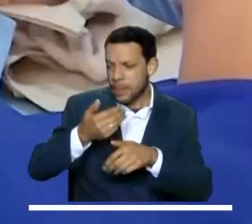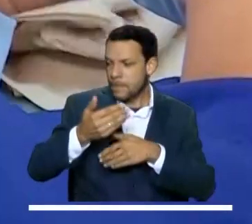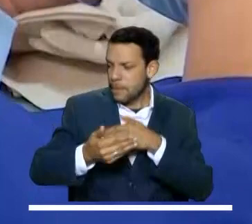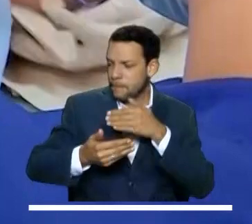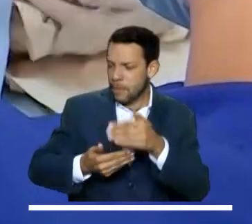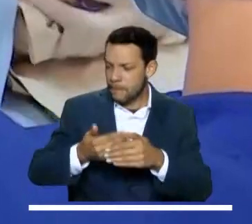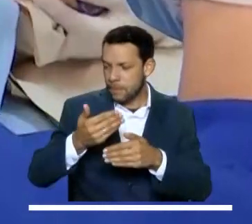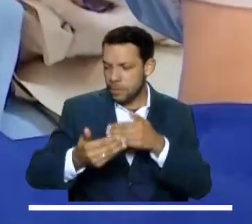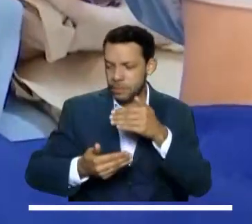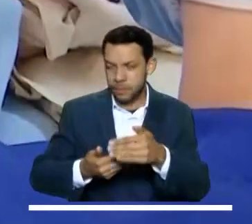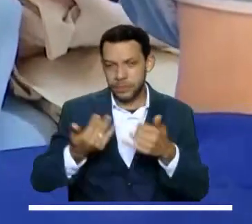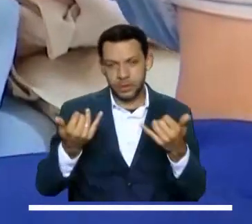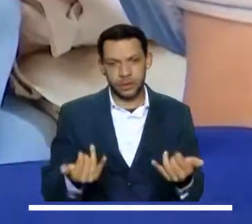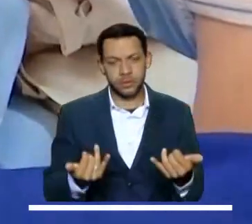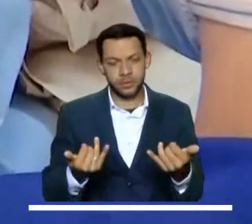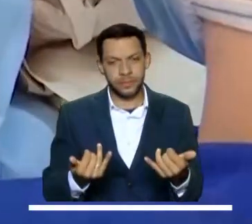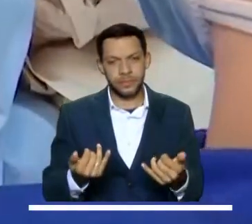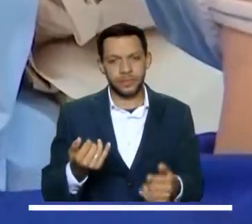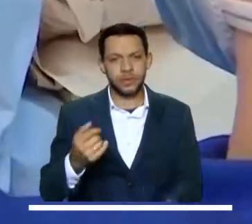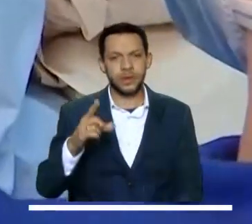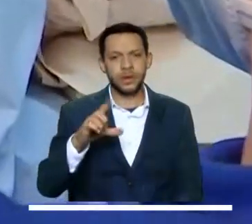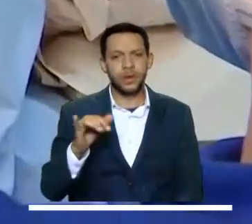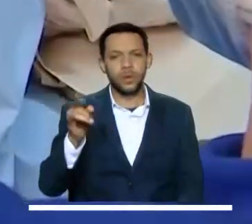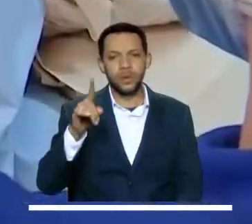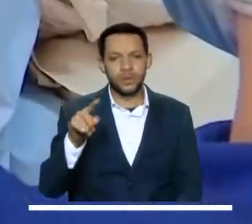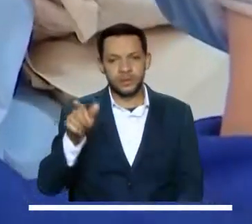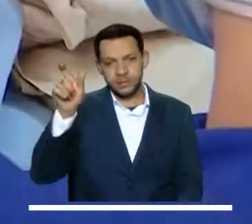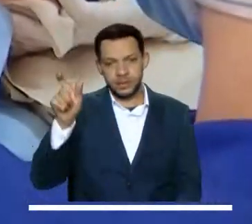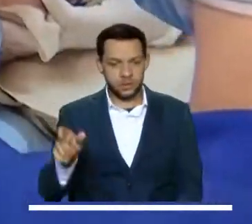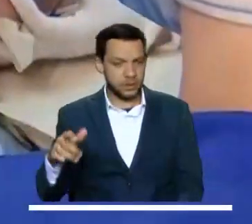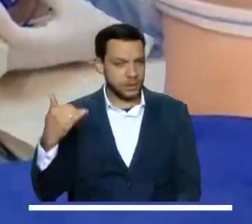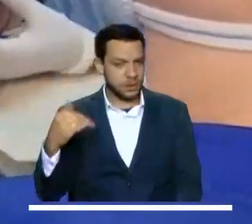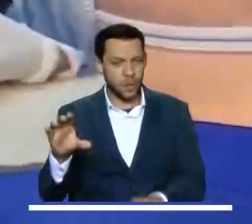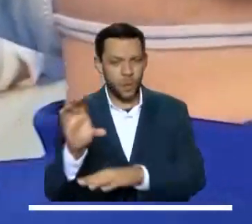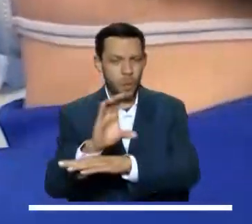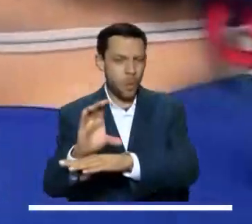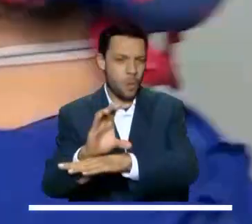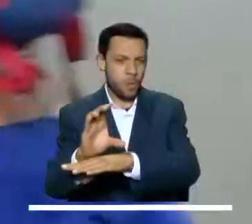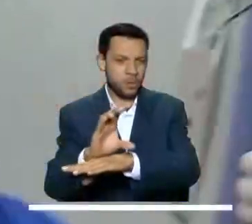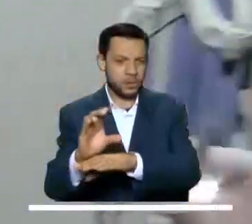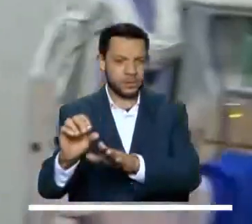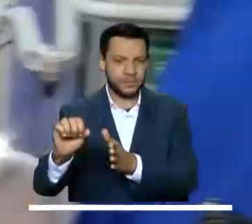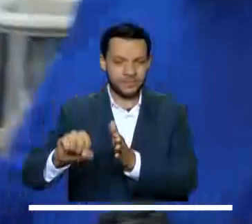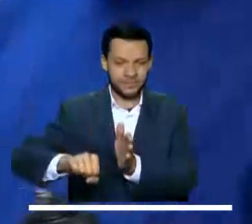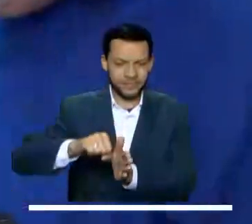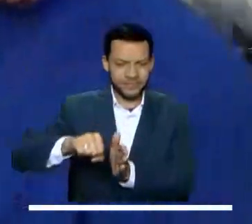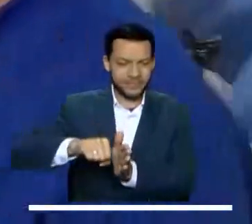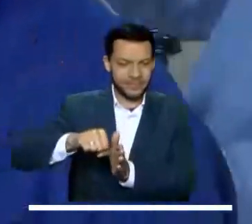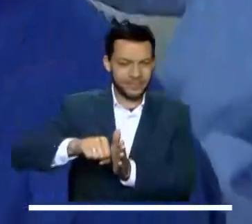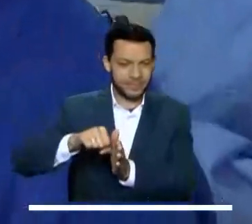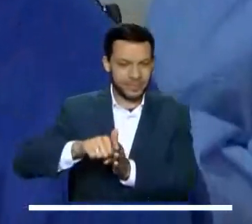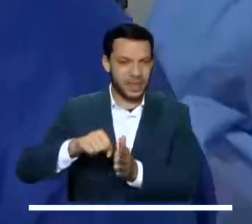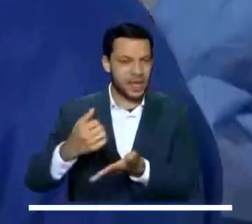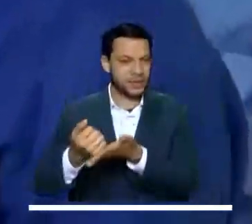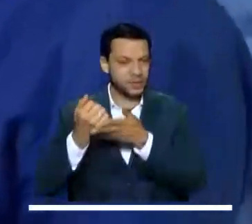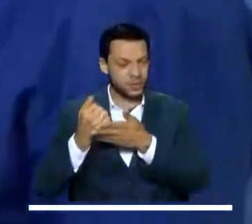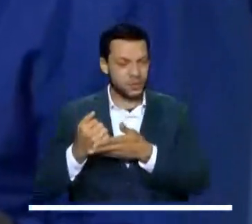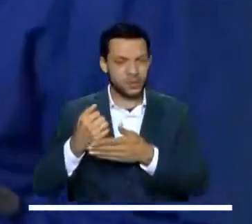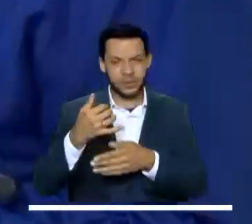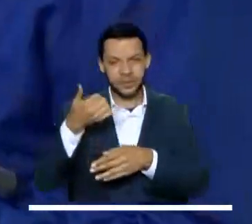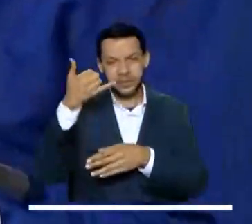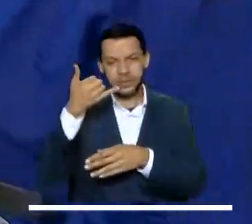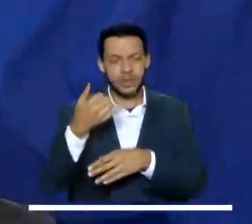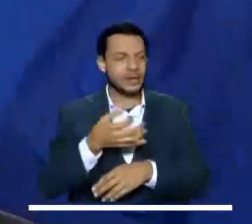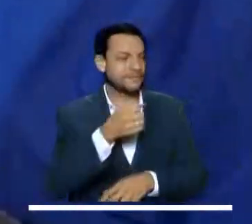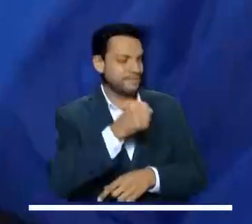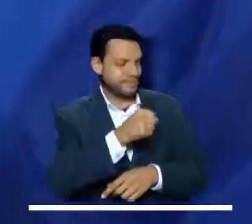sedación. Mientras tanto, el doctor Luis Guillermo ya tiene su equipo listo para la endoscopia. Sí. Entonces, la endoscopia vamos a